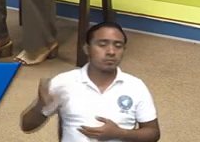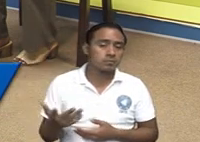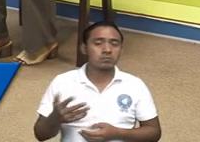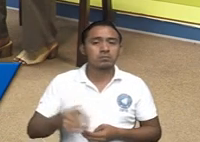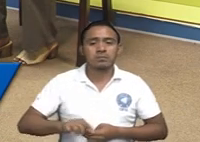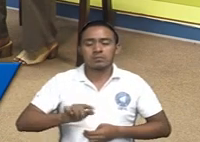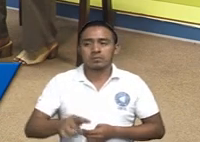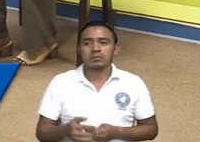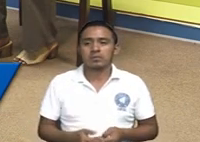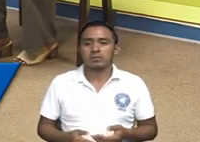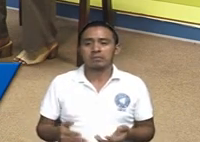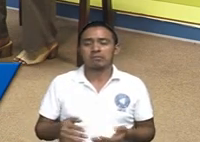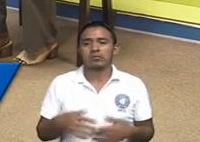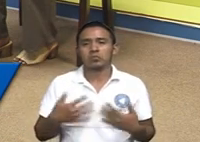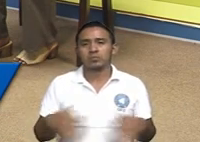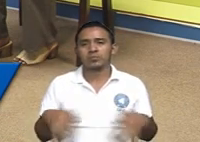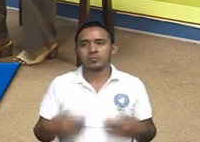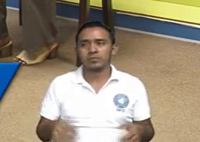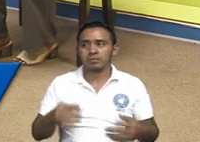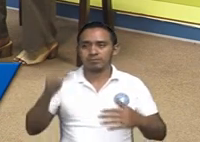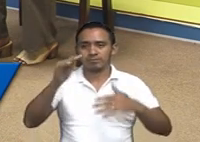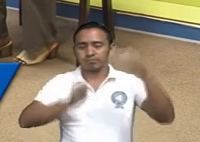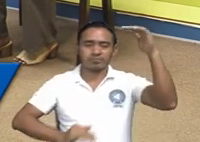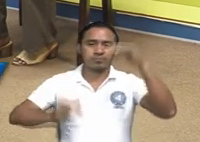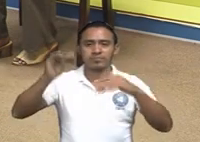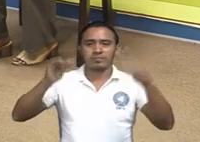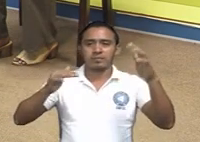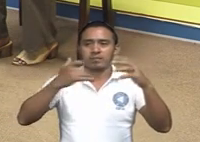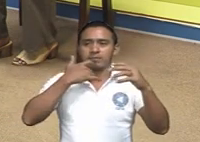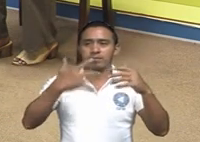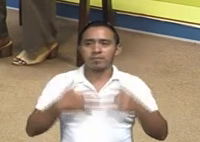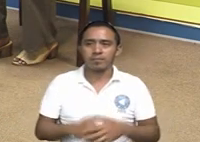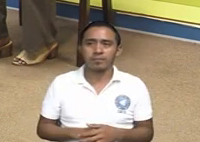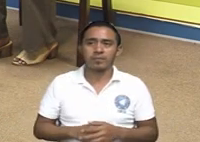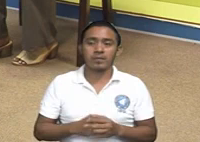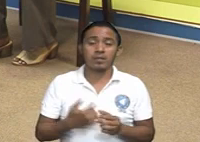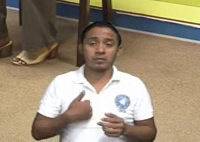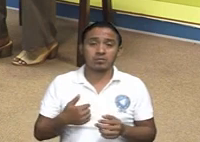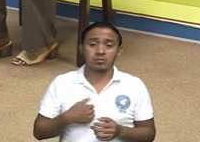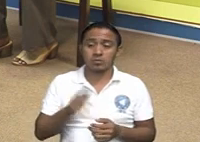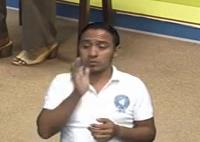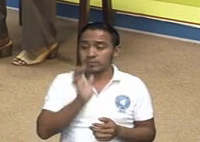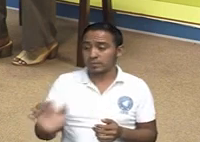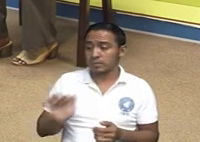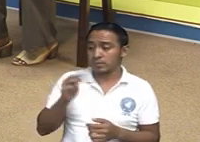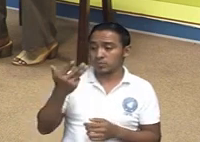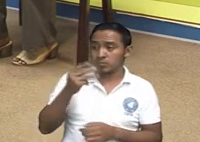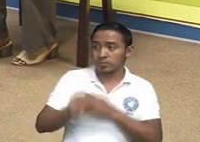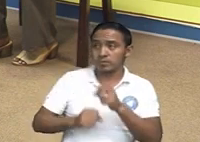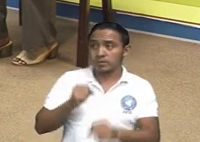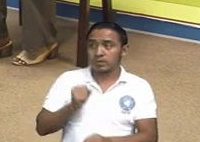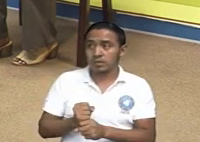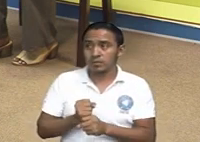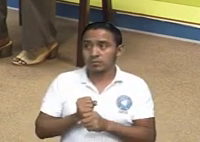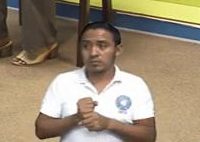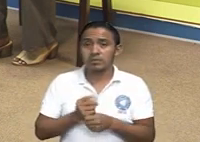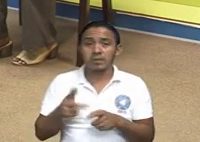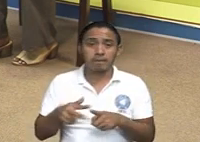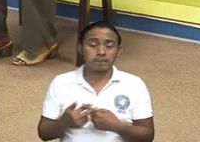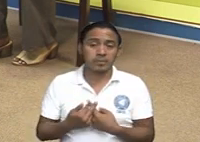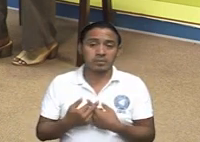y eso nos da un desbalance. Porque yo tengo una niña de 9 años, pero que ya tiene un